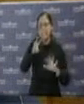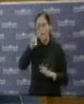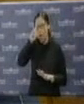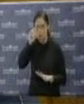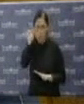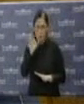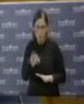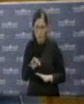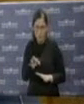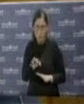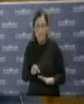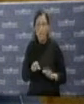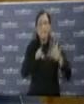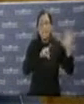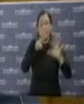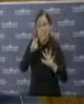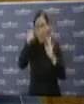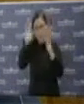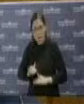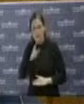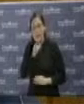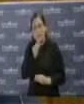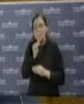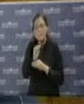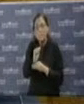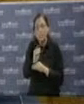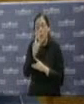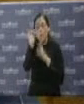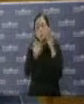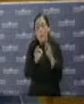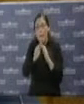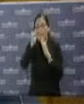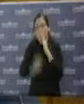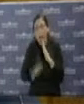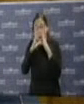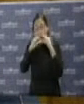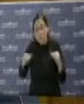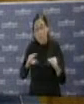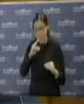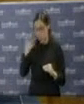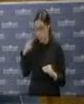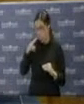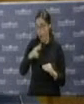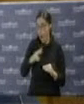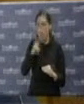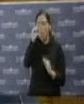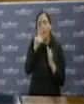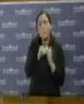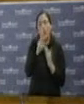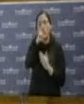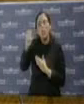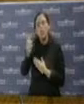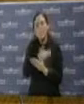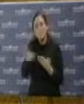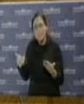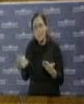la del Estado un 62%. La inversión pública presupuestada ha bajado en Andalucía en dos años 2.200 millones.